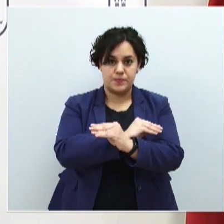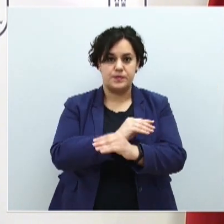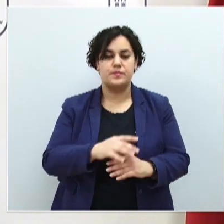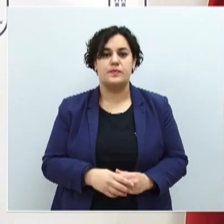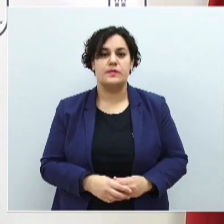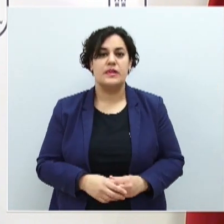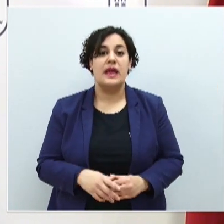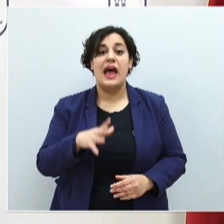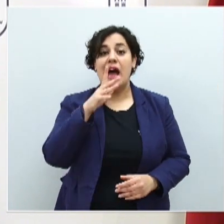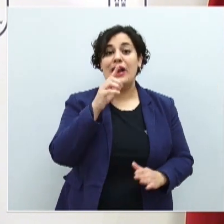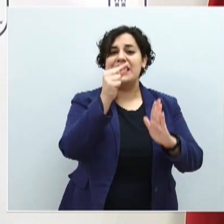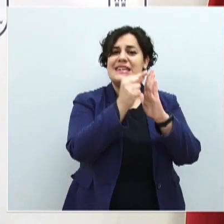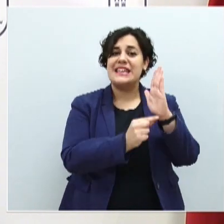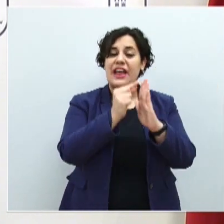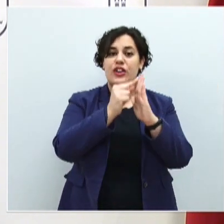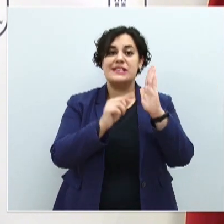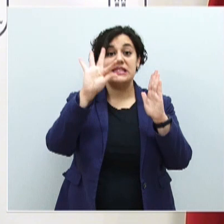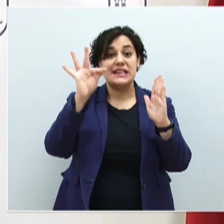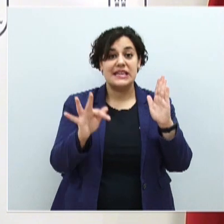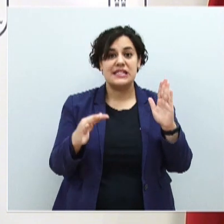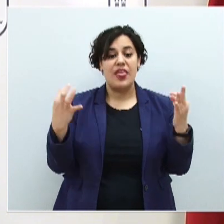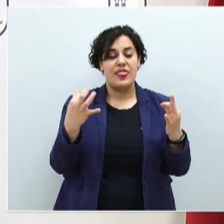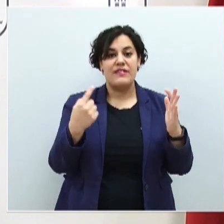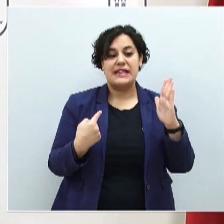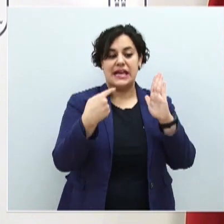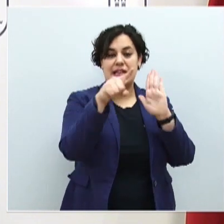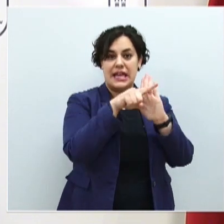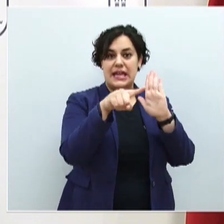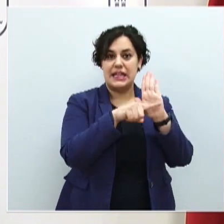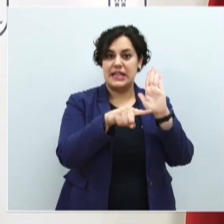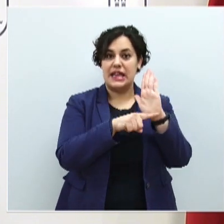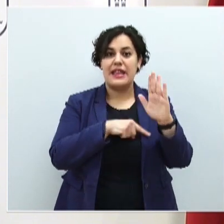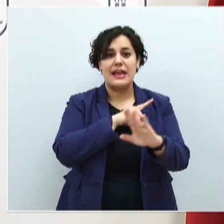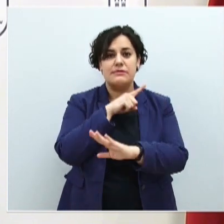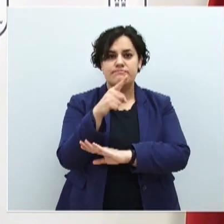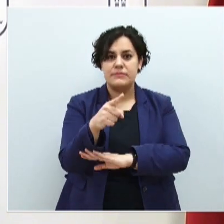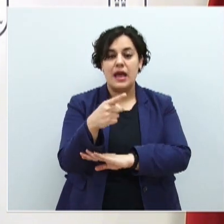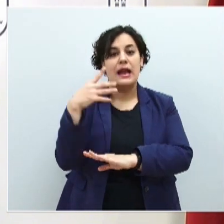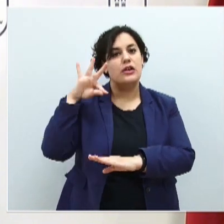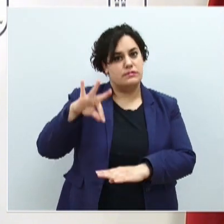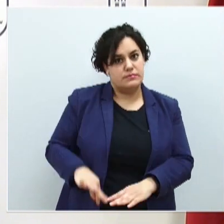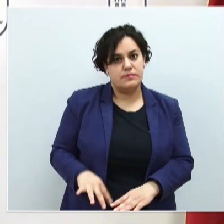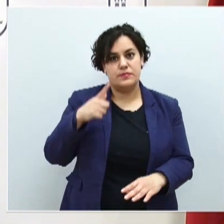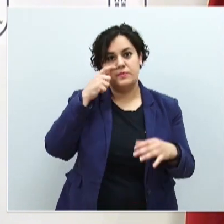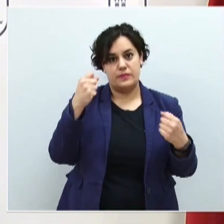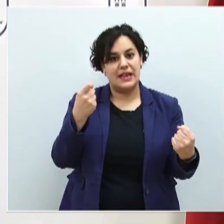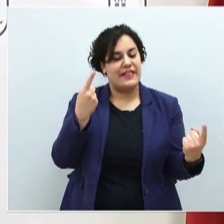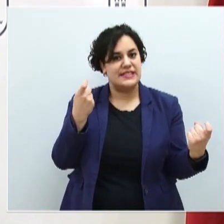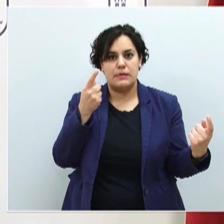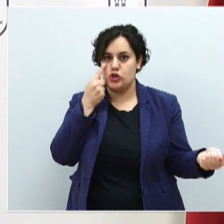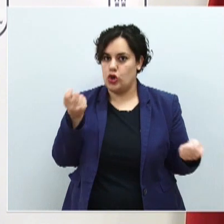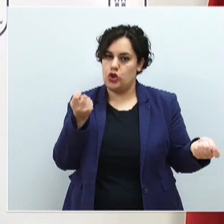todas las indicaciones de test tienen que estar indicadas o dirigidas por personal sanitario y tenemos que tenerlas controladas. Si